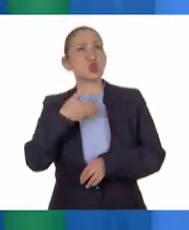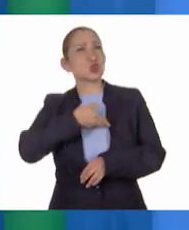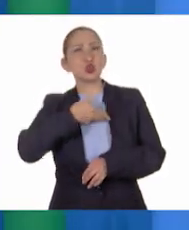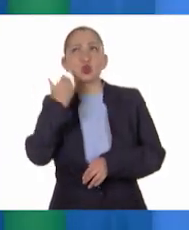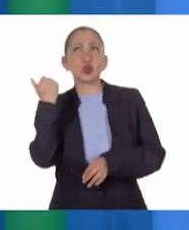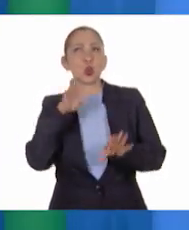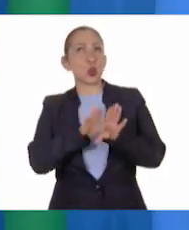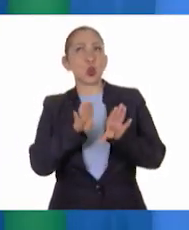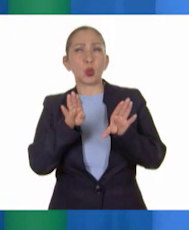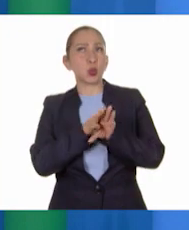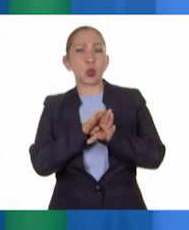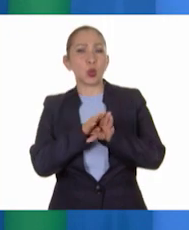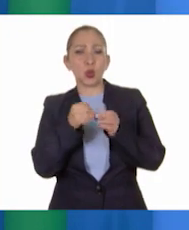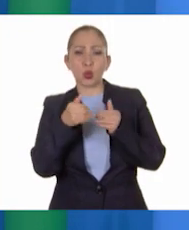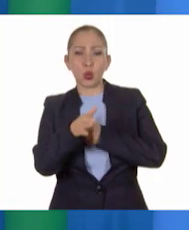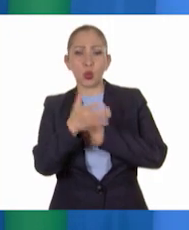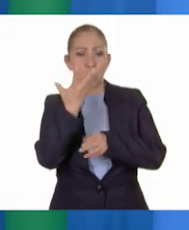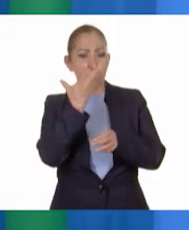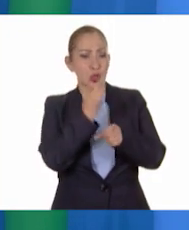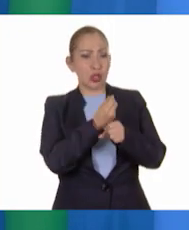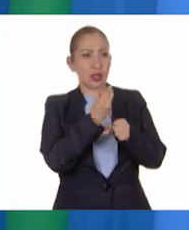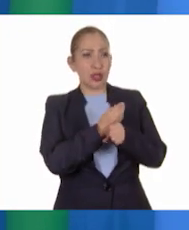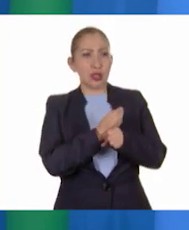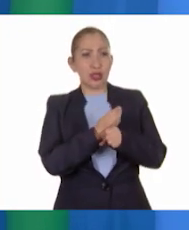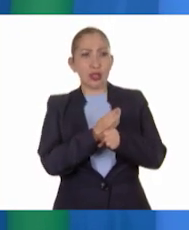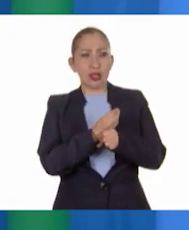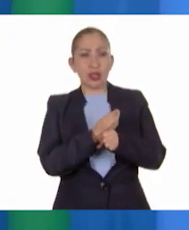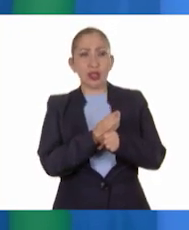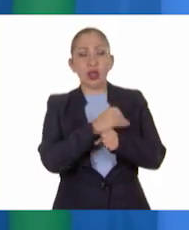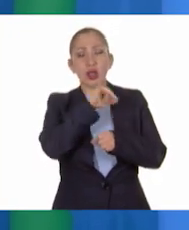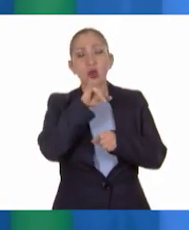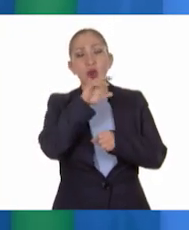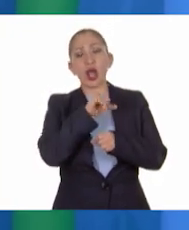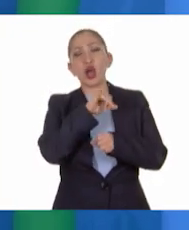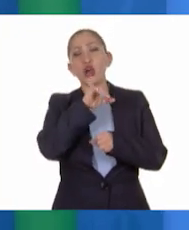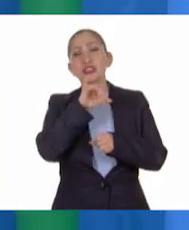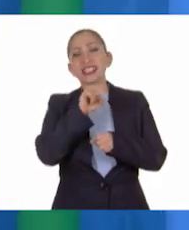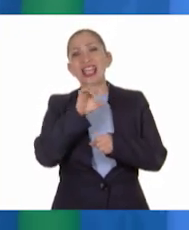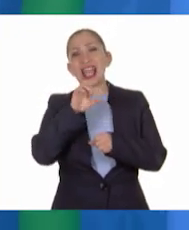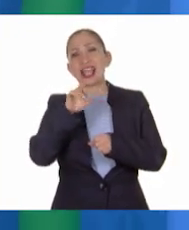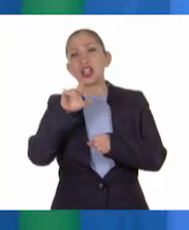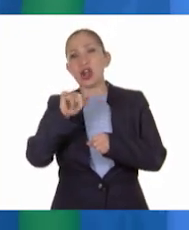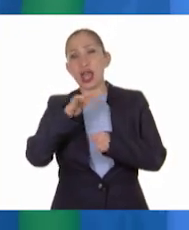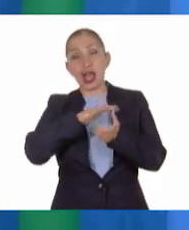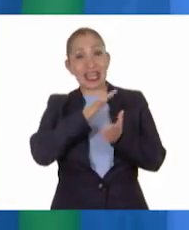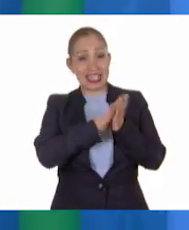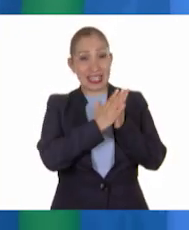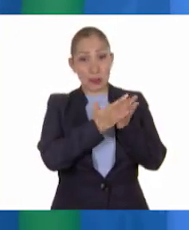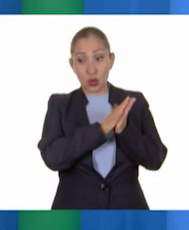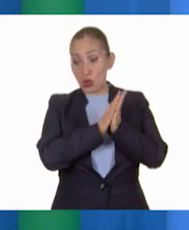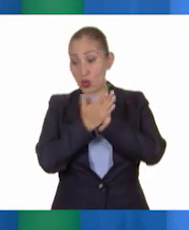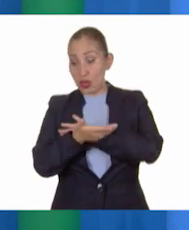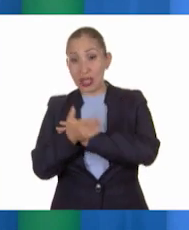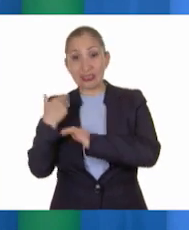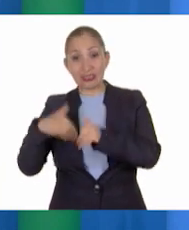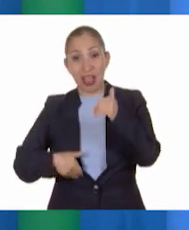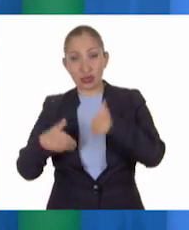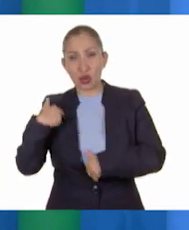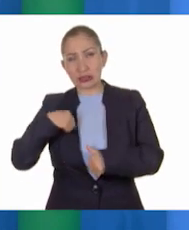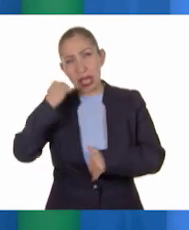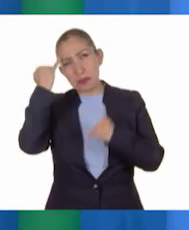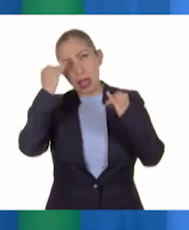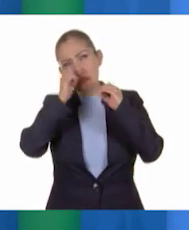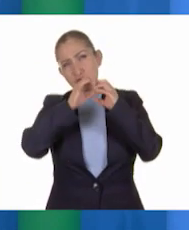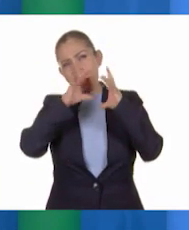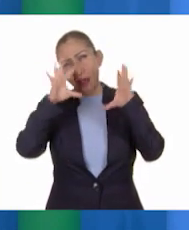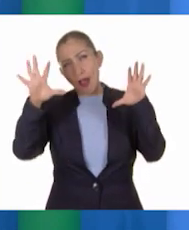bien cómo terminaremos por adaptar Baby HP de Juan José Arreola como obra de teatro, ya comencé a imaginar la puesta en escena